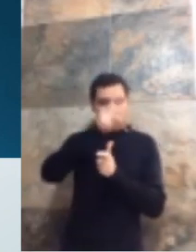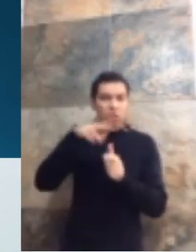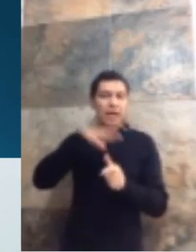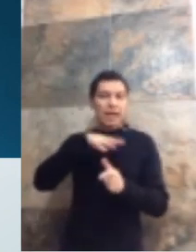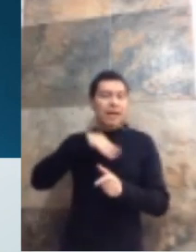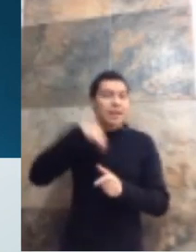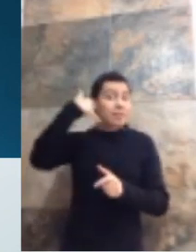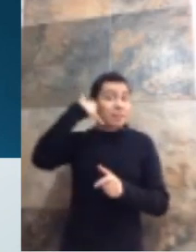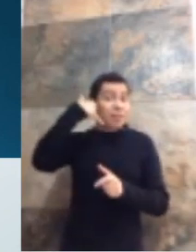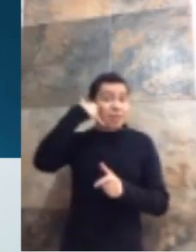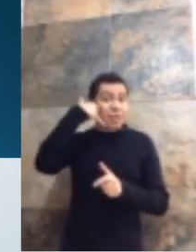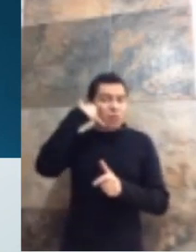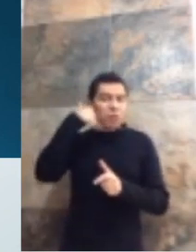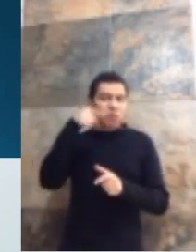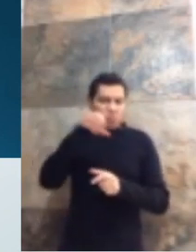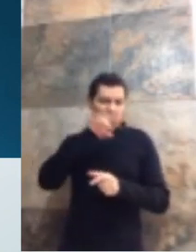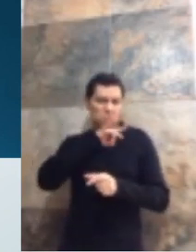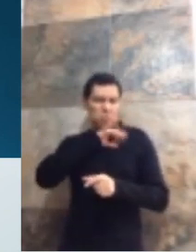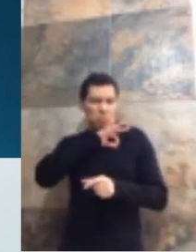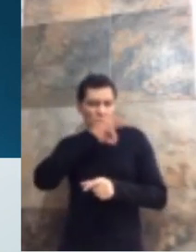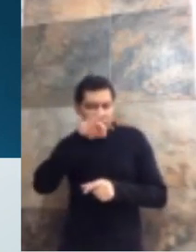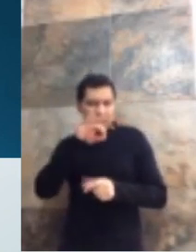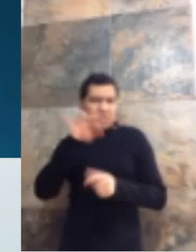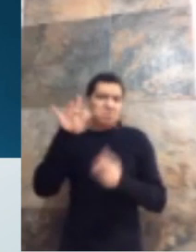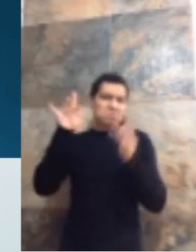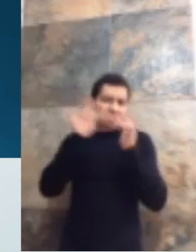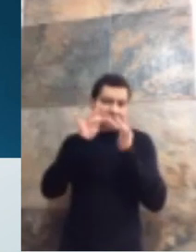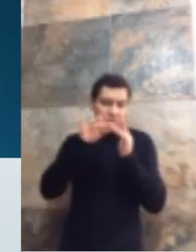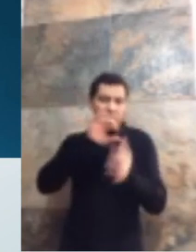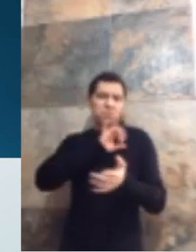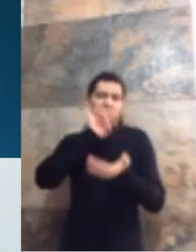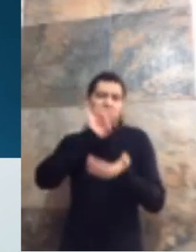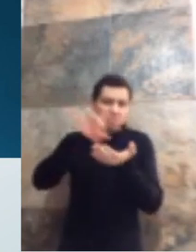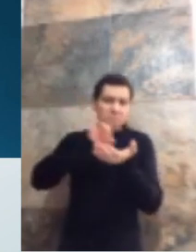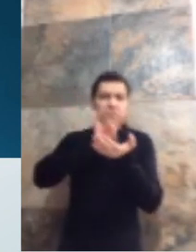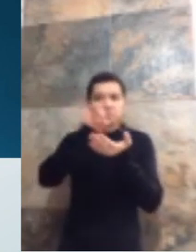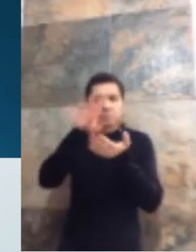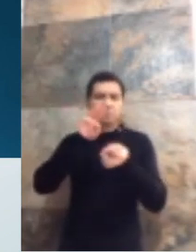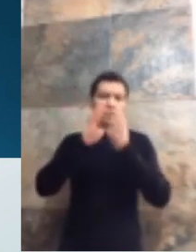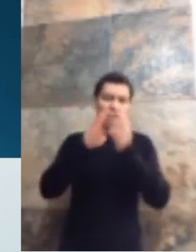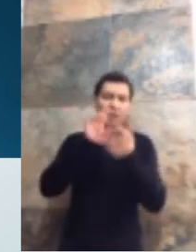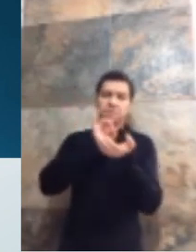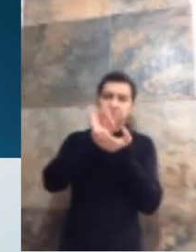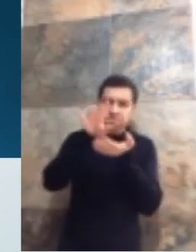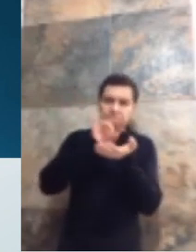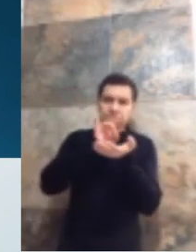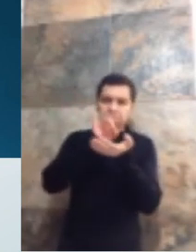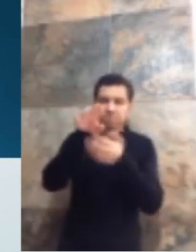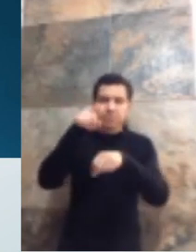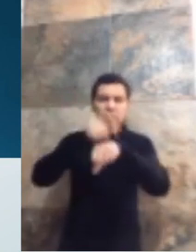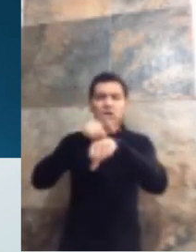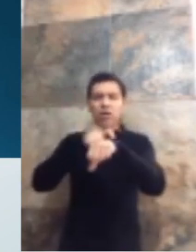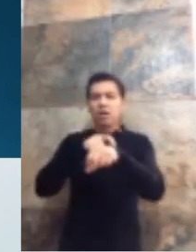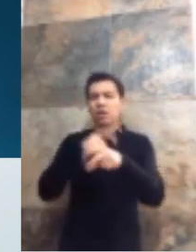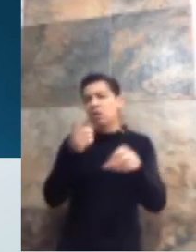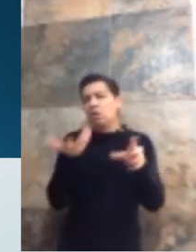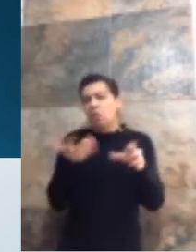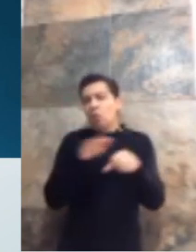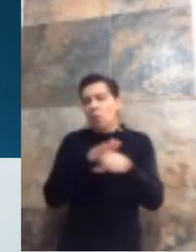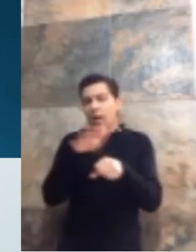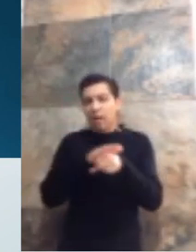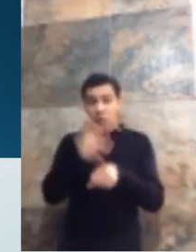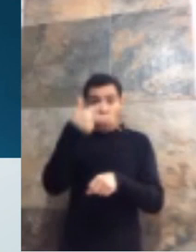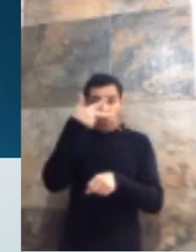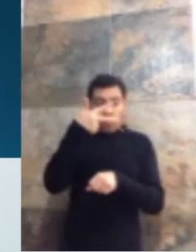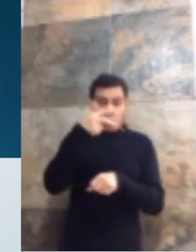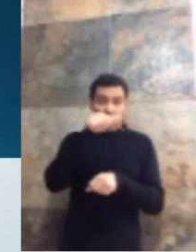son voluntarios, naturalmente los horarios son un poco más restringidos, en este caso de 8 de la mañana a 6